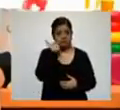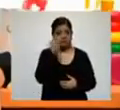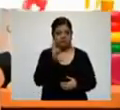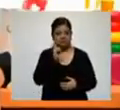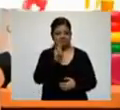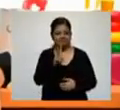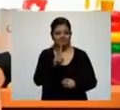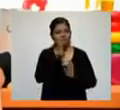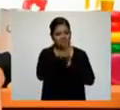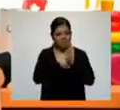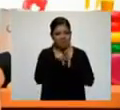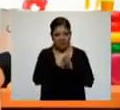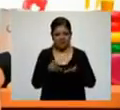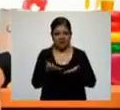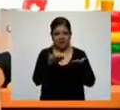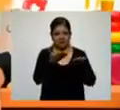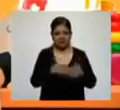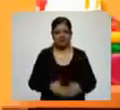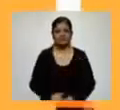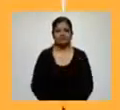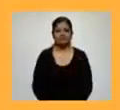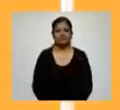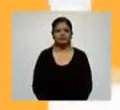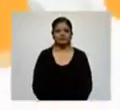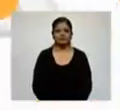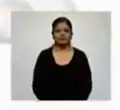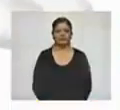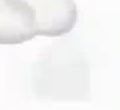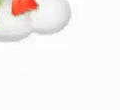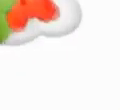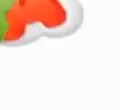vemos juntos los siguientes videos?